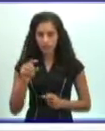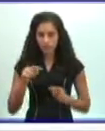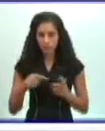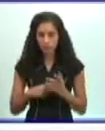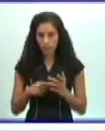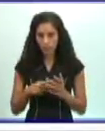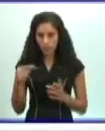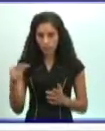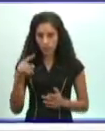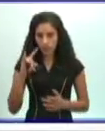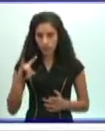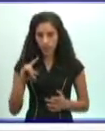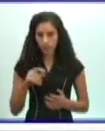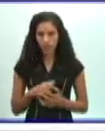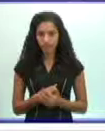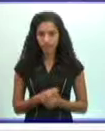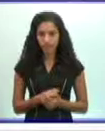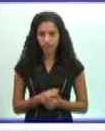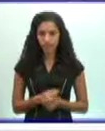9.